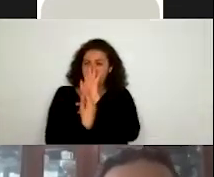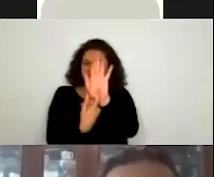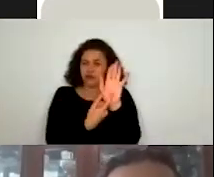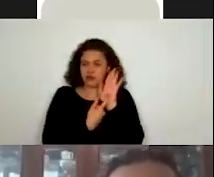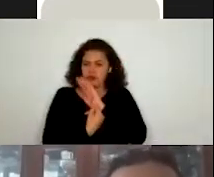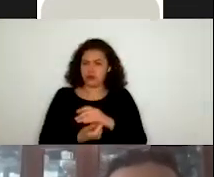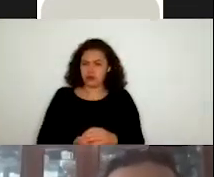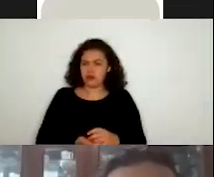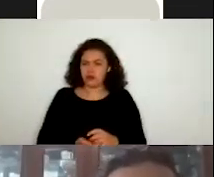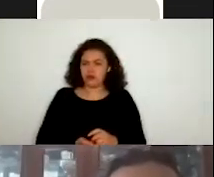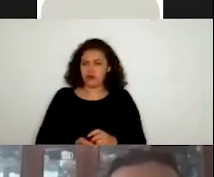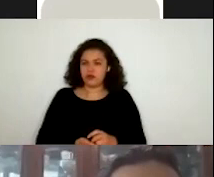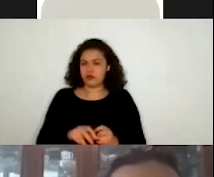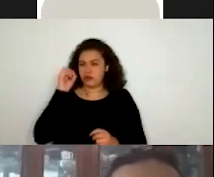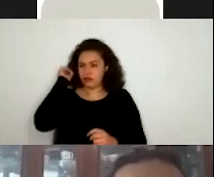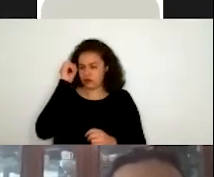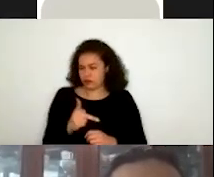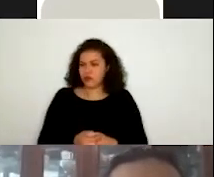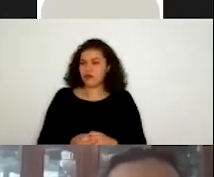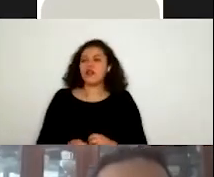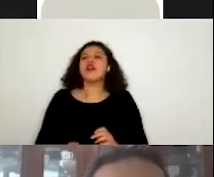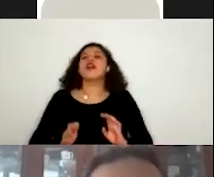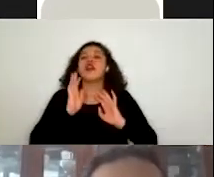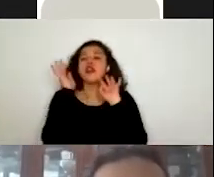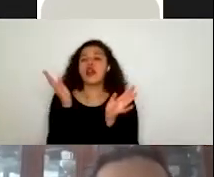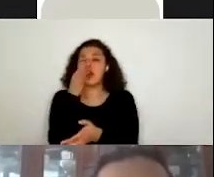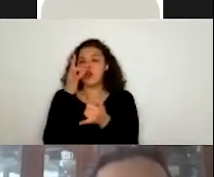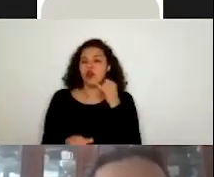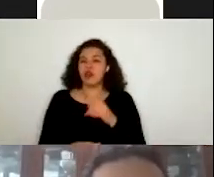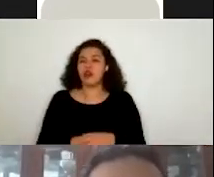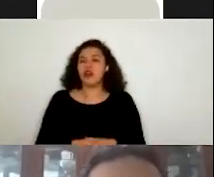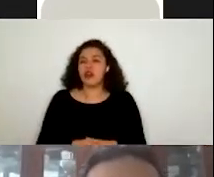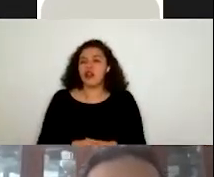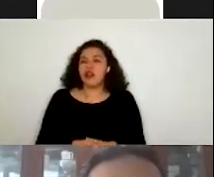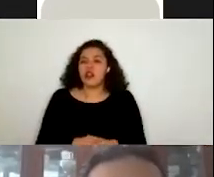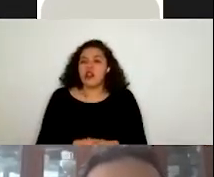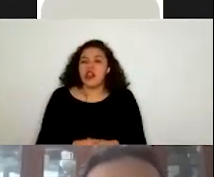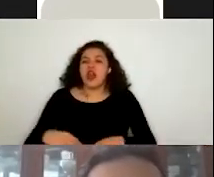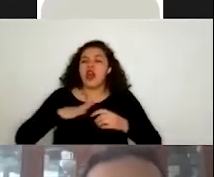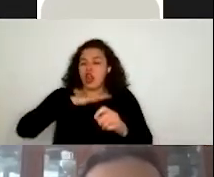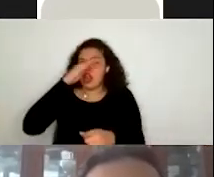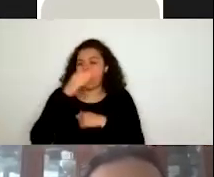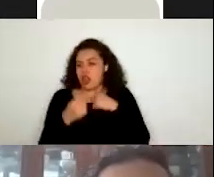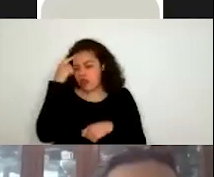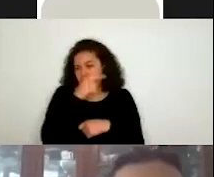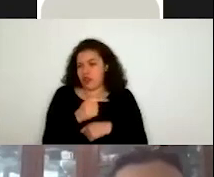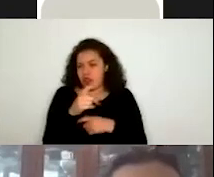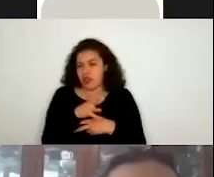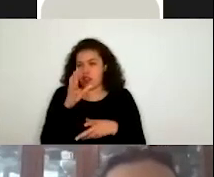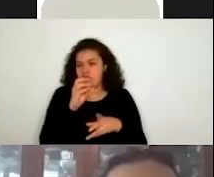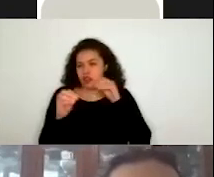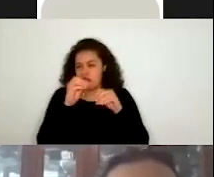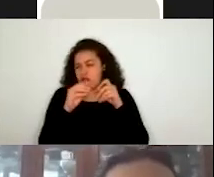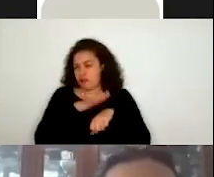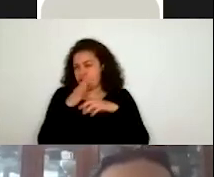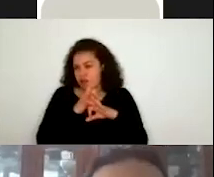riesgos. ¿Ok? Y por último, nos solicitan la determinación de las operaciones críticas, que nos dice,